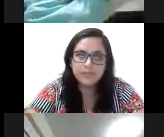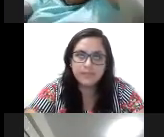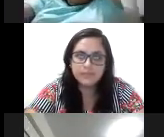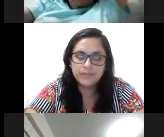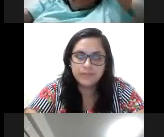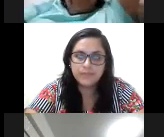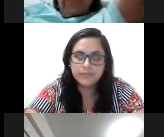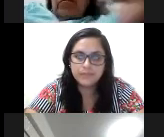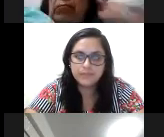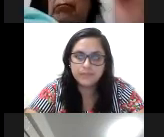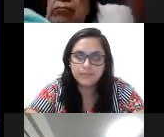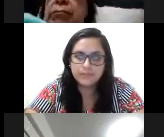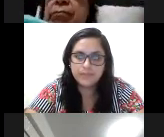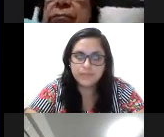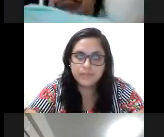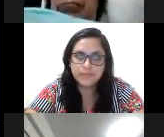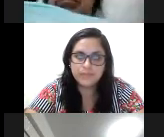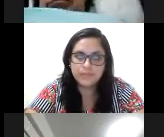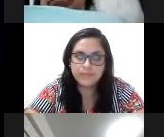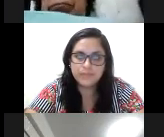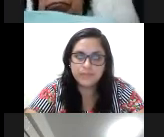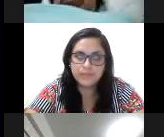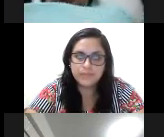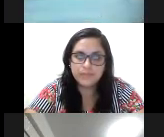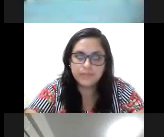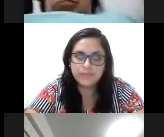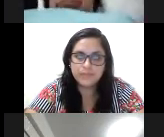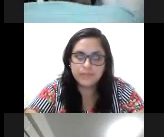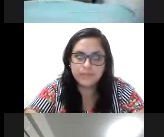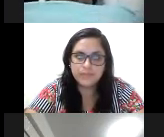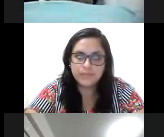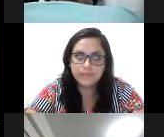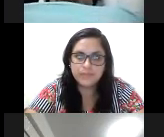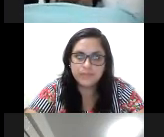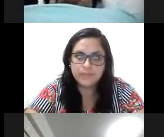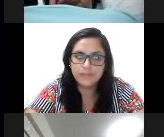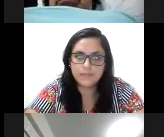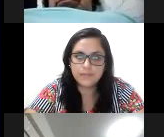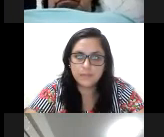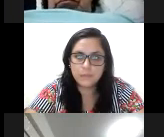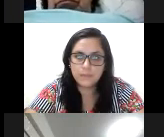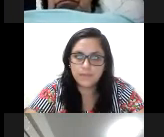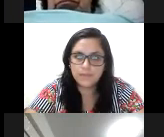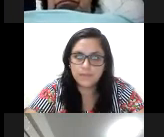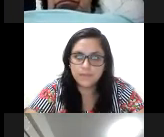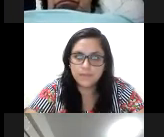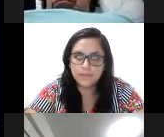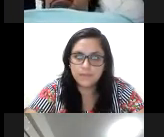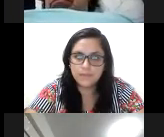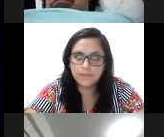en la rotonda, en la colchoneta, en la tarima. Acá observamos con la banda elástica se puede ejecutar con tiempos, por lo